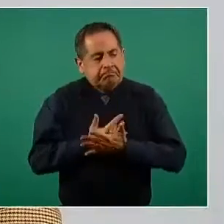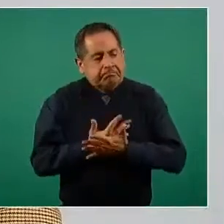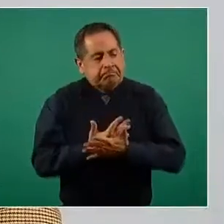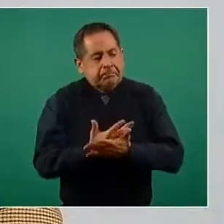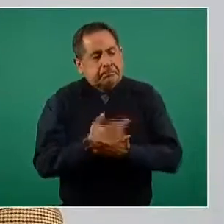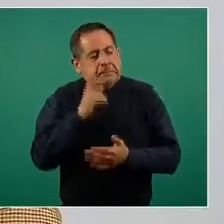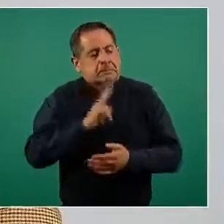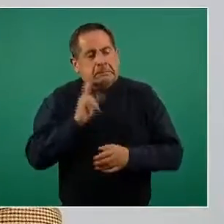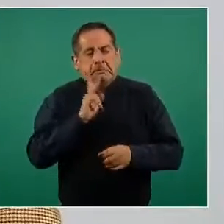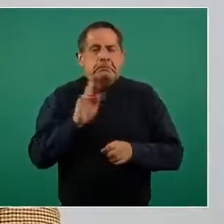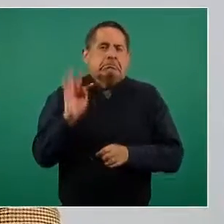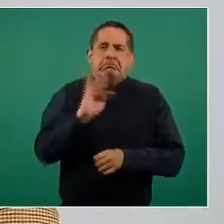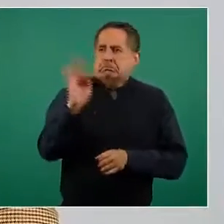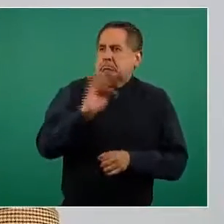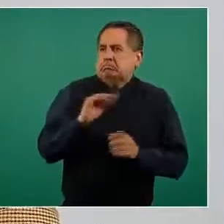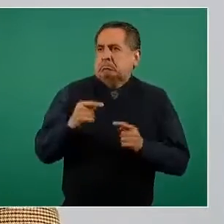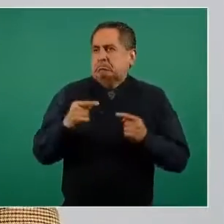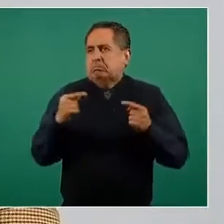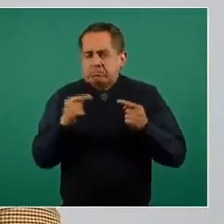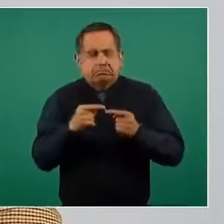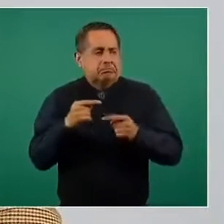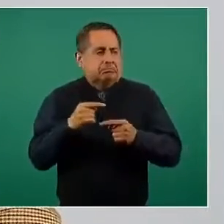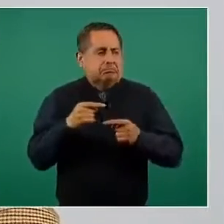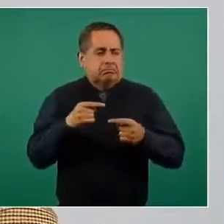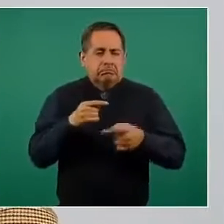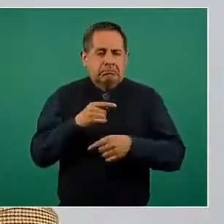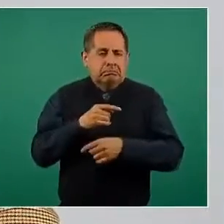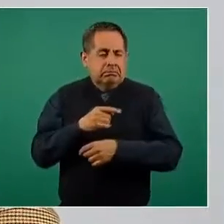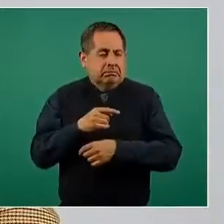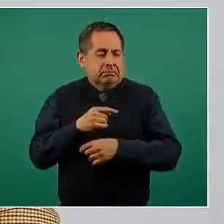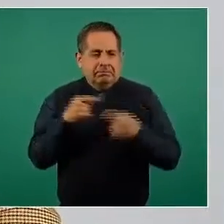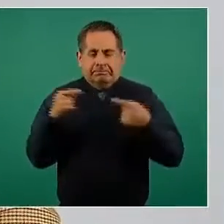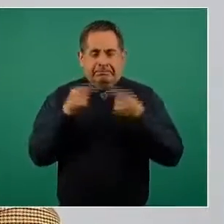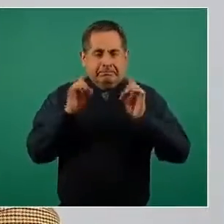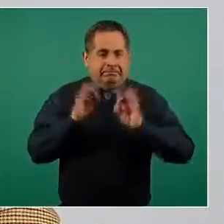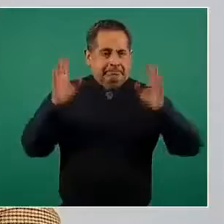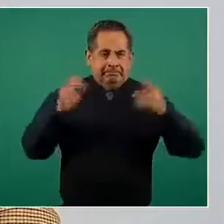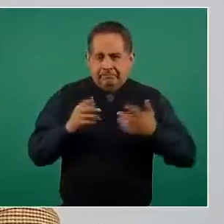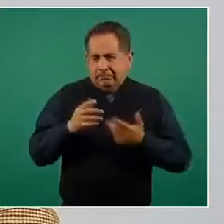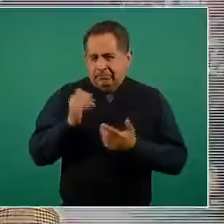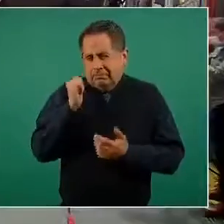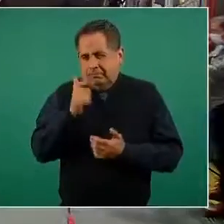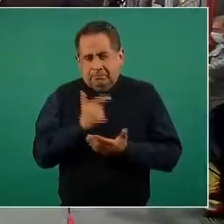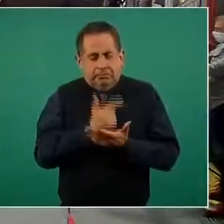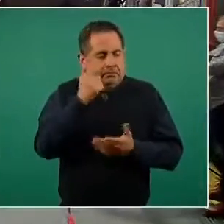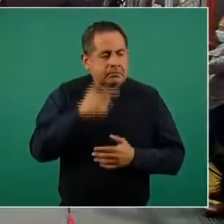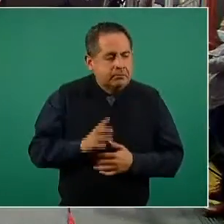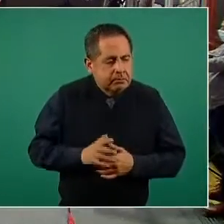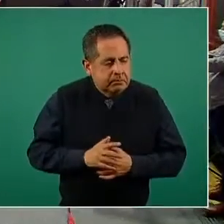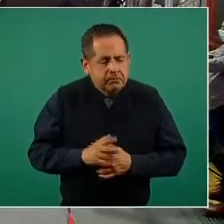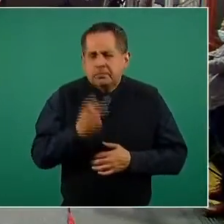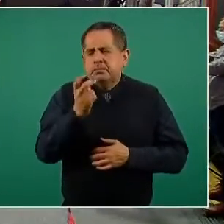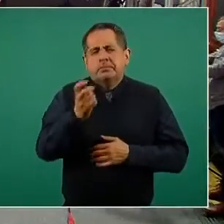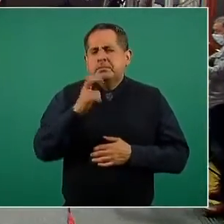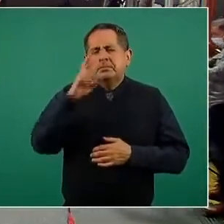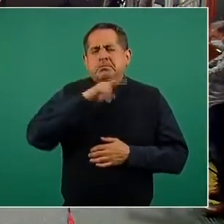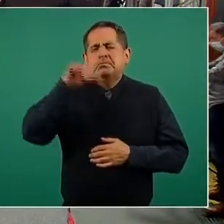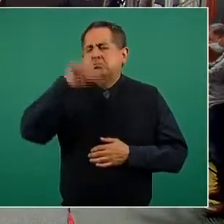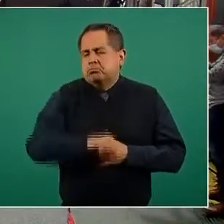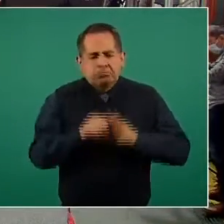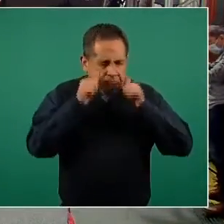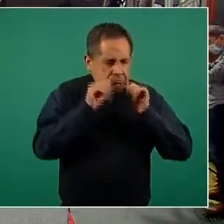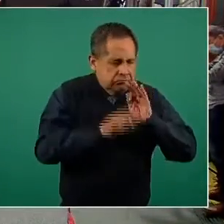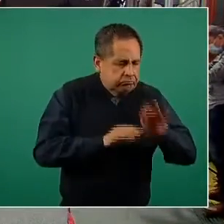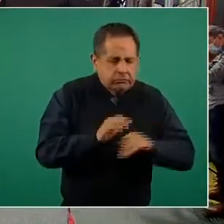asociados a anafilaxia, a una reacción alérgica importante, grave, y ese es el que se atiende rápidamente y por